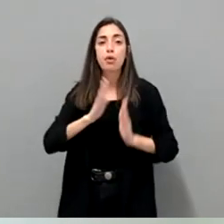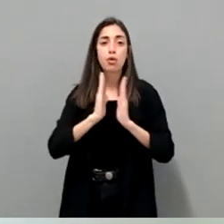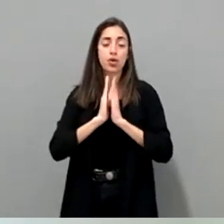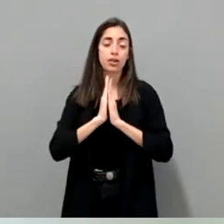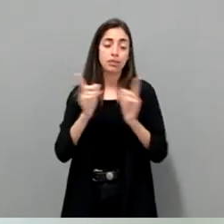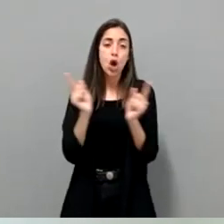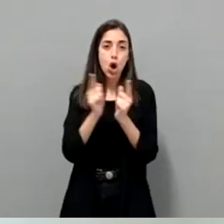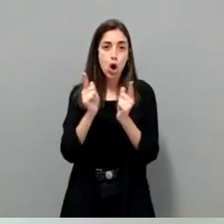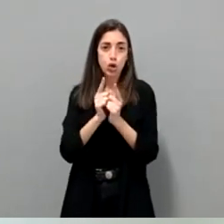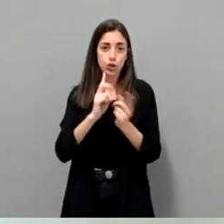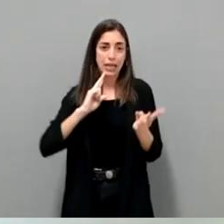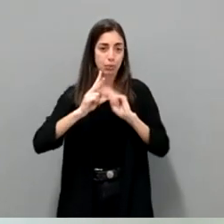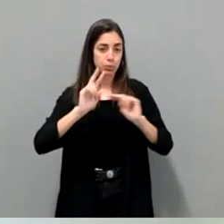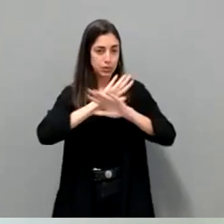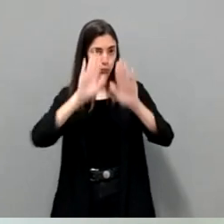¿vale?